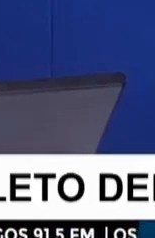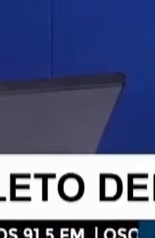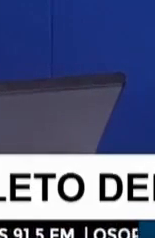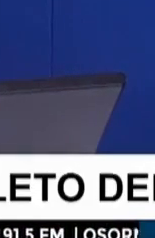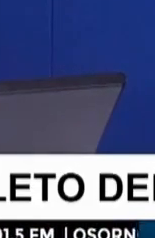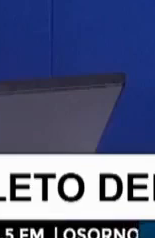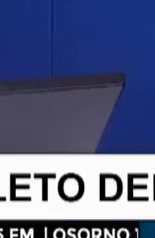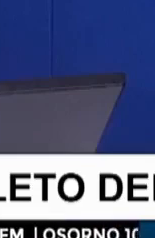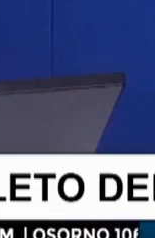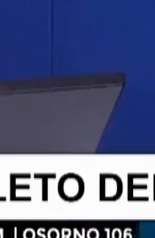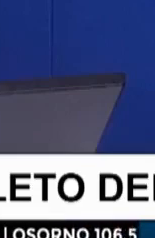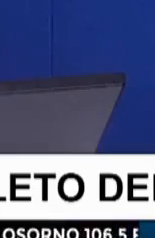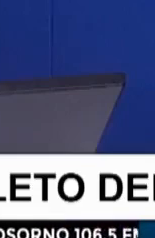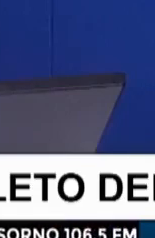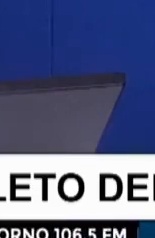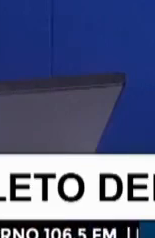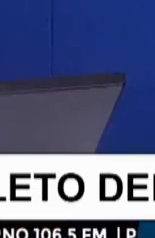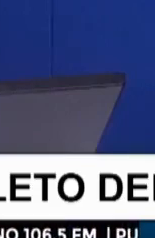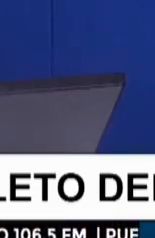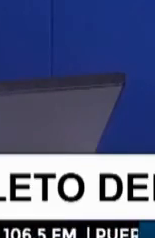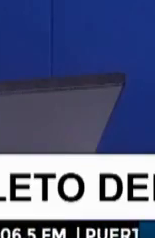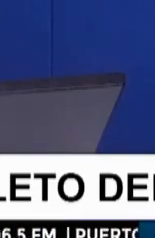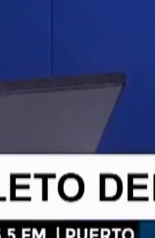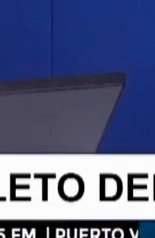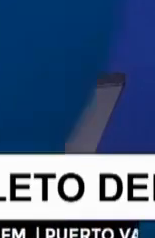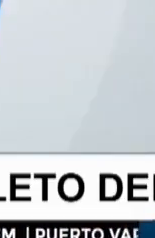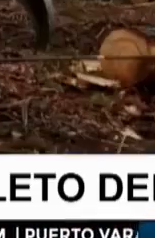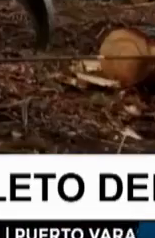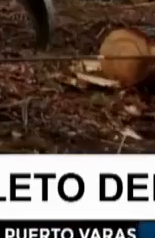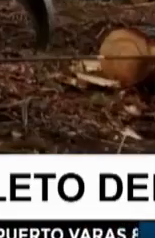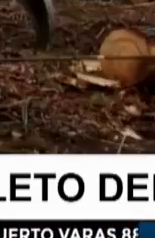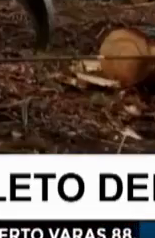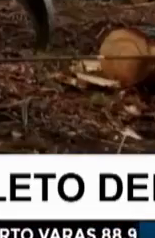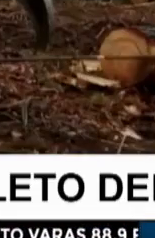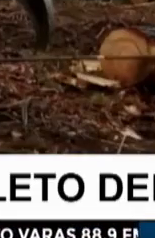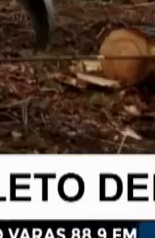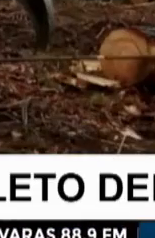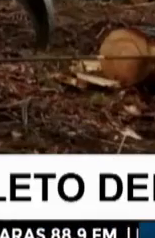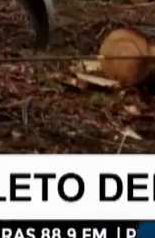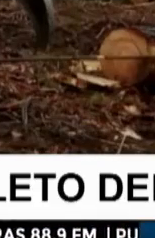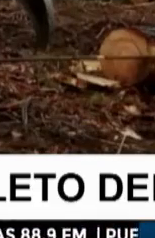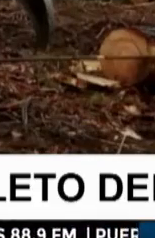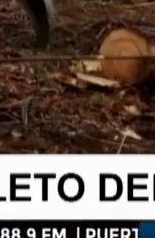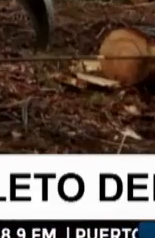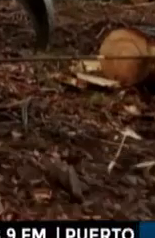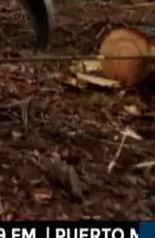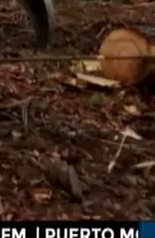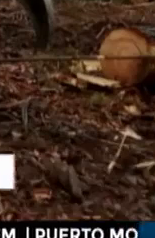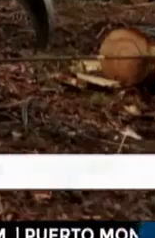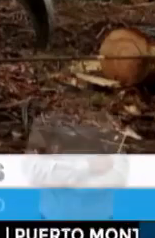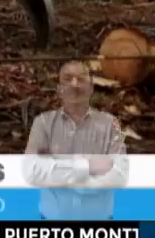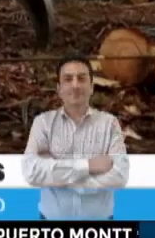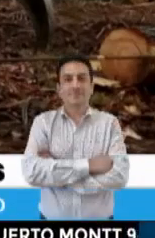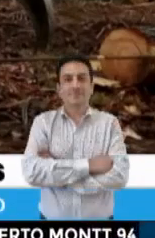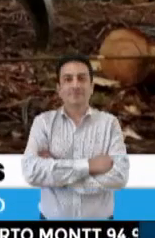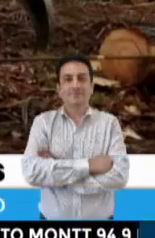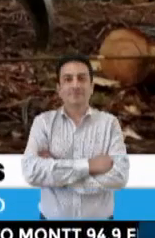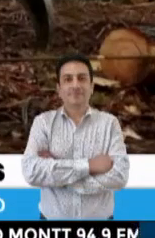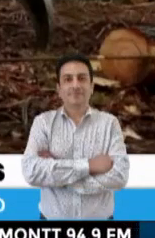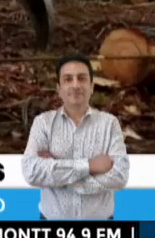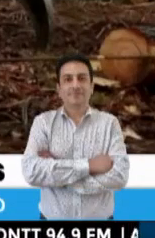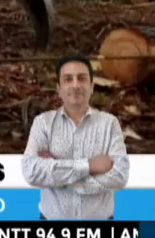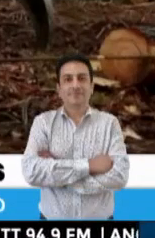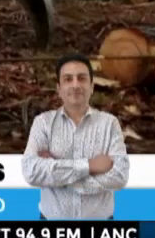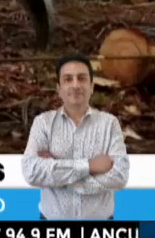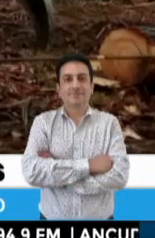Radio Biobío de Los Ángeles con Jorge Monares. Sí, de momento ninguna autoridad o fuente oficial ha